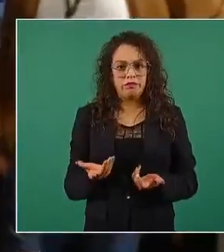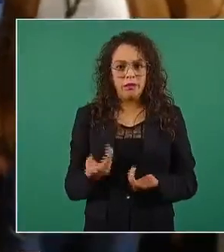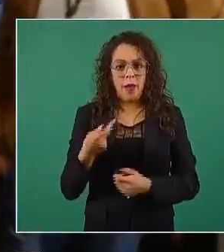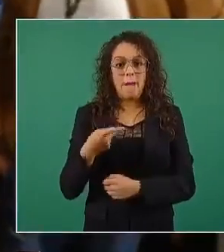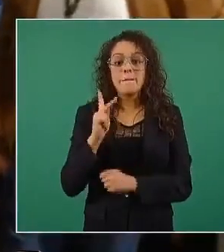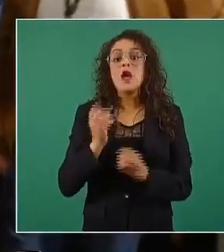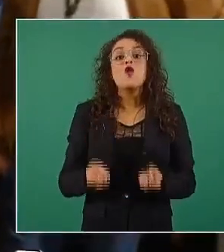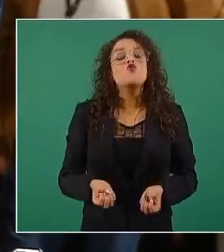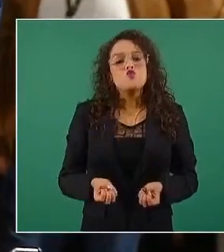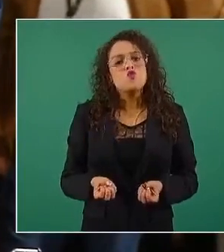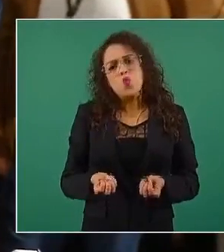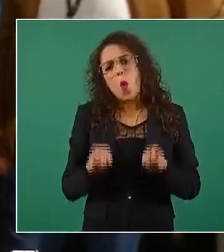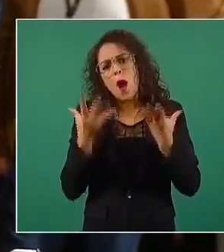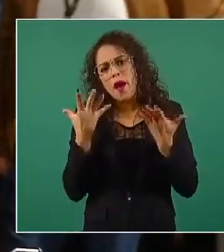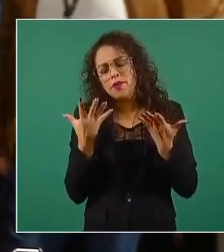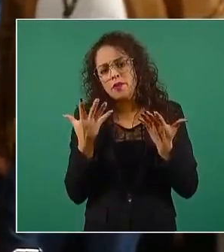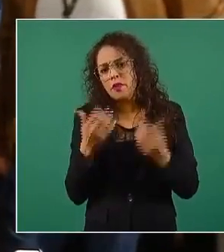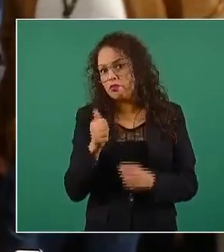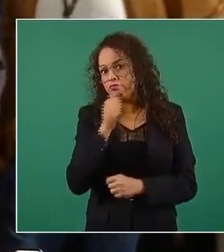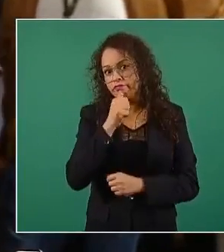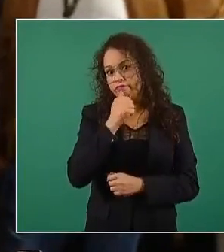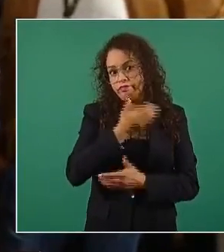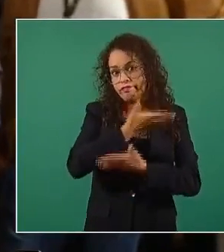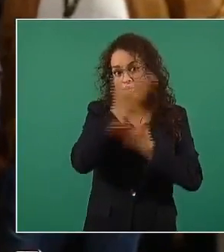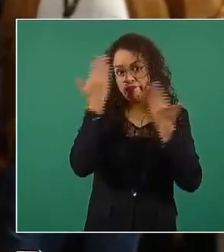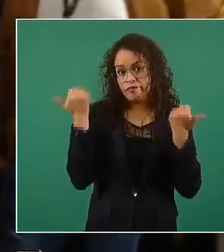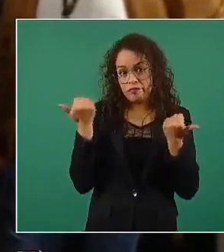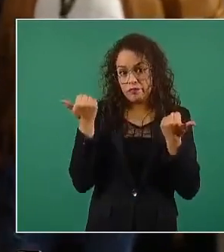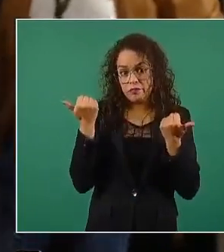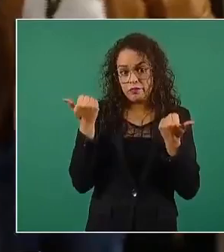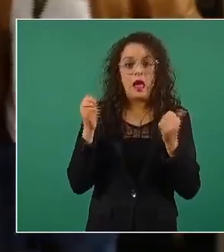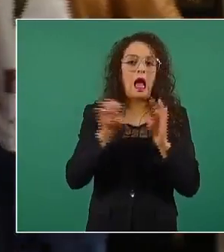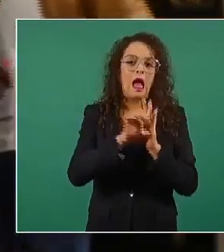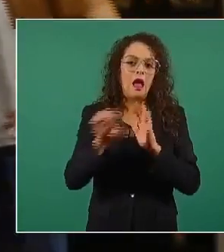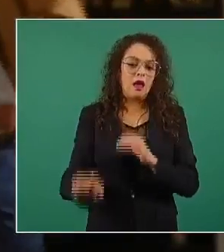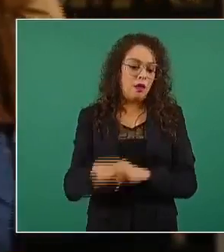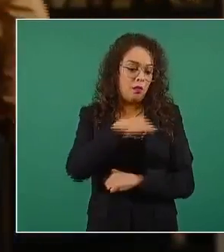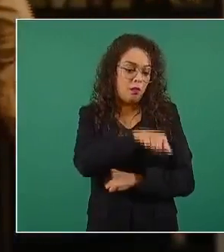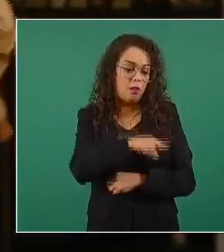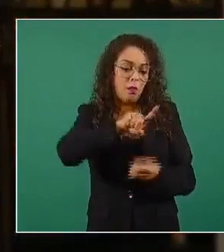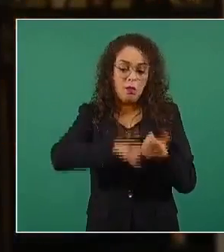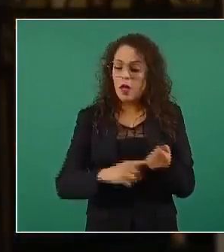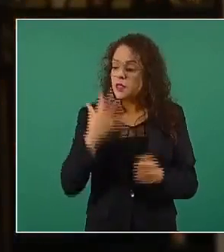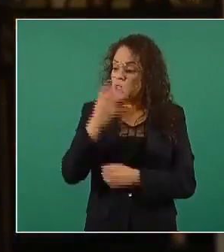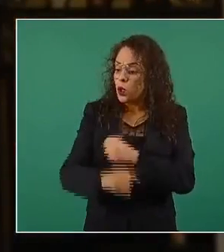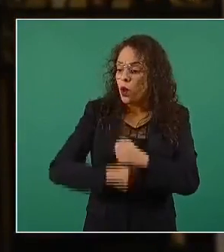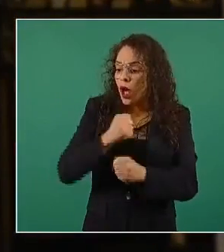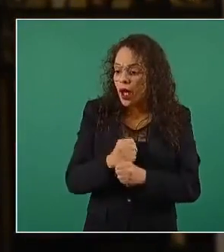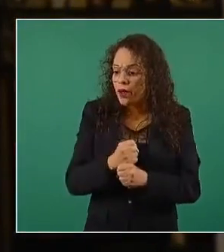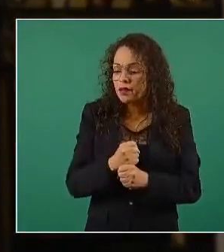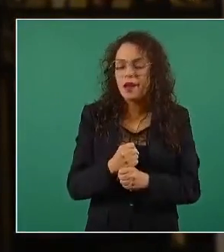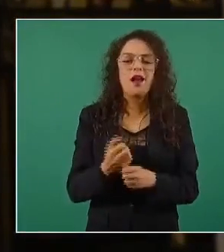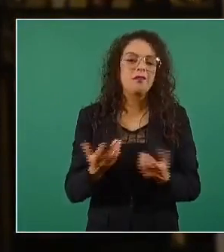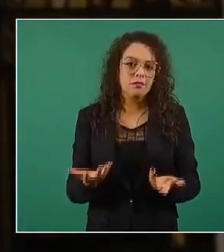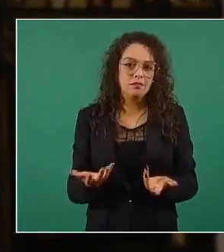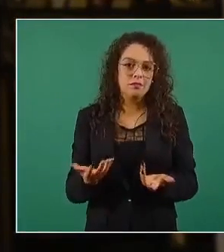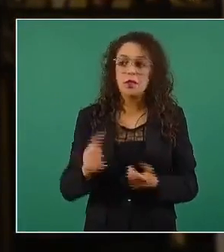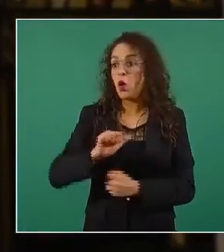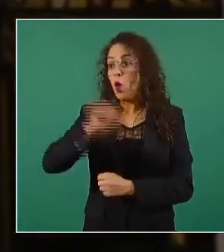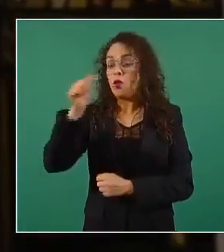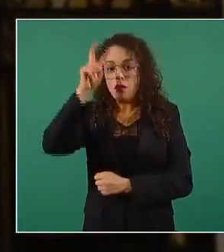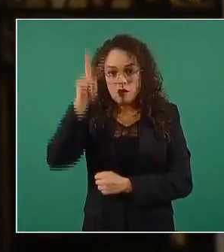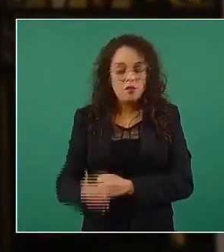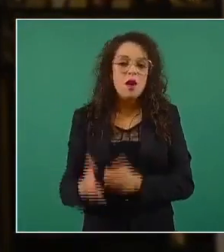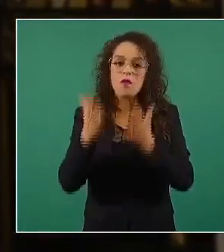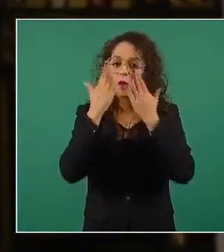ellos es porque todavía no van a la escuela, porque son de 5 años, por ejemplo, y cuántos de ellos es porque realmente no tienen